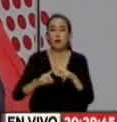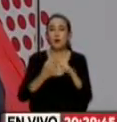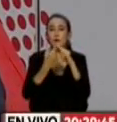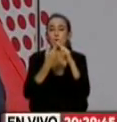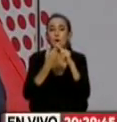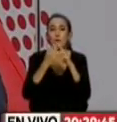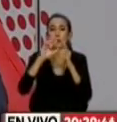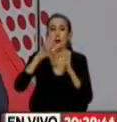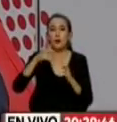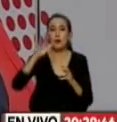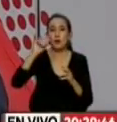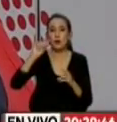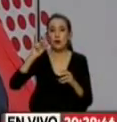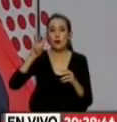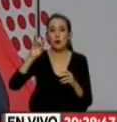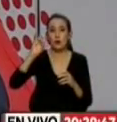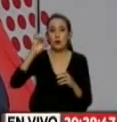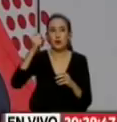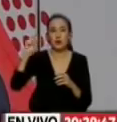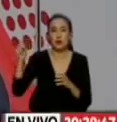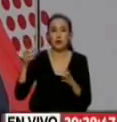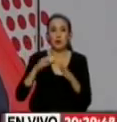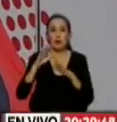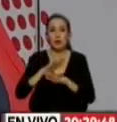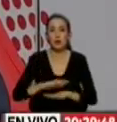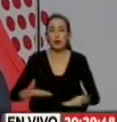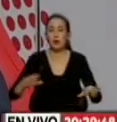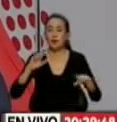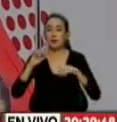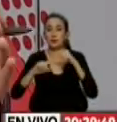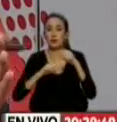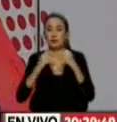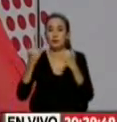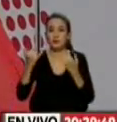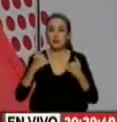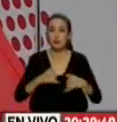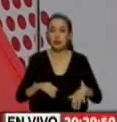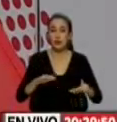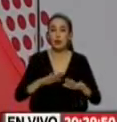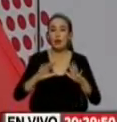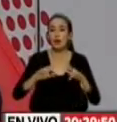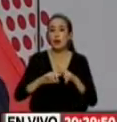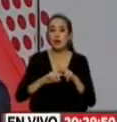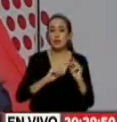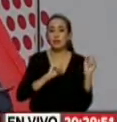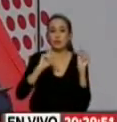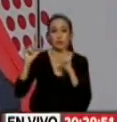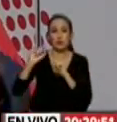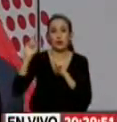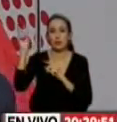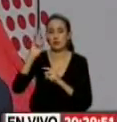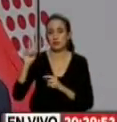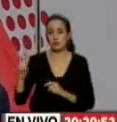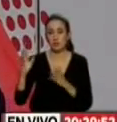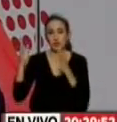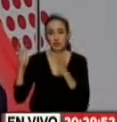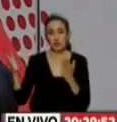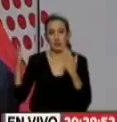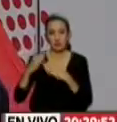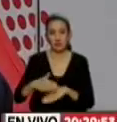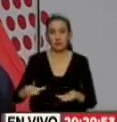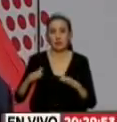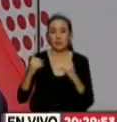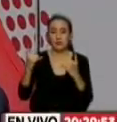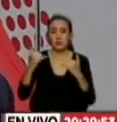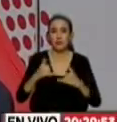el chavismo estamos hablando de 3.4 millones de personas que se estiman han salido ya de Venezuela. Esto para ponerlo en perspectiva, estamos hablando de